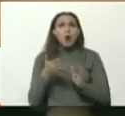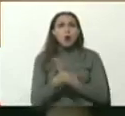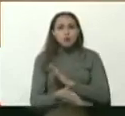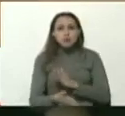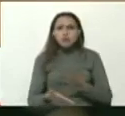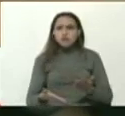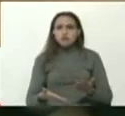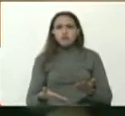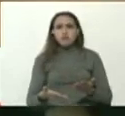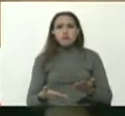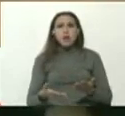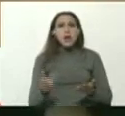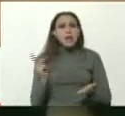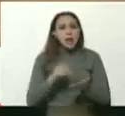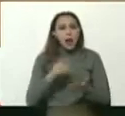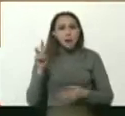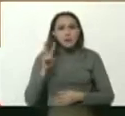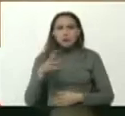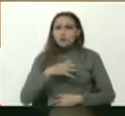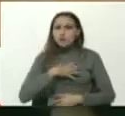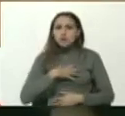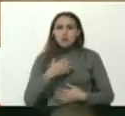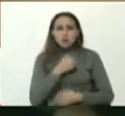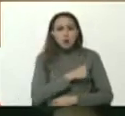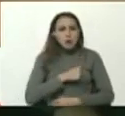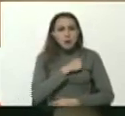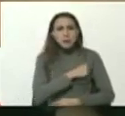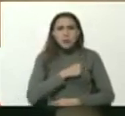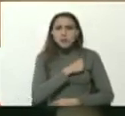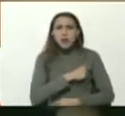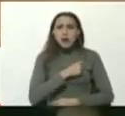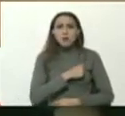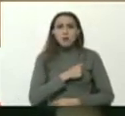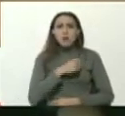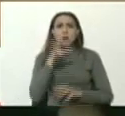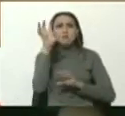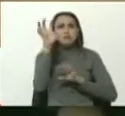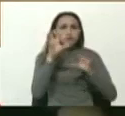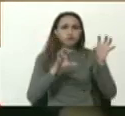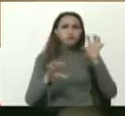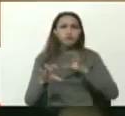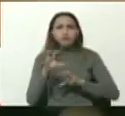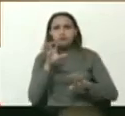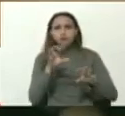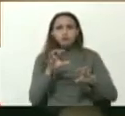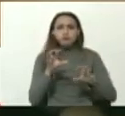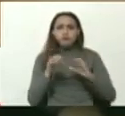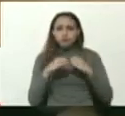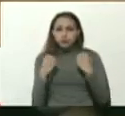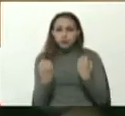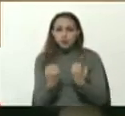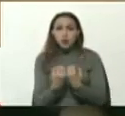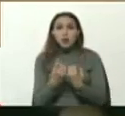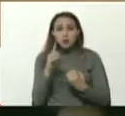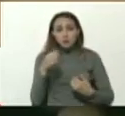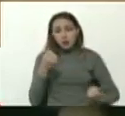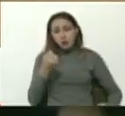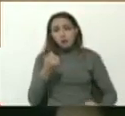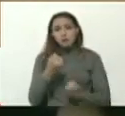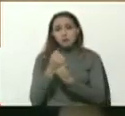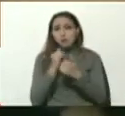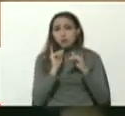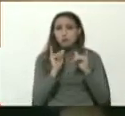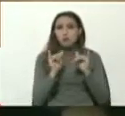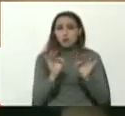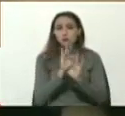médicos en el exterior. Lamentamos que existan Estados miembros del Consejo que respalden y justifiquen esta